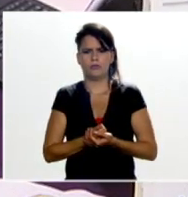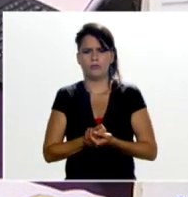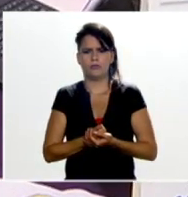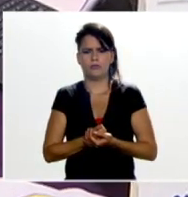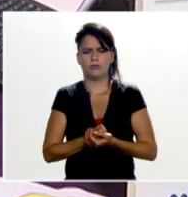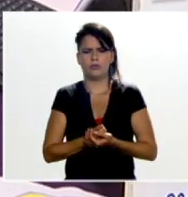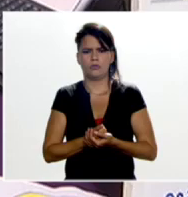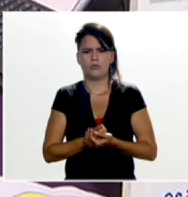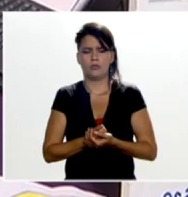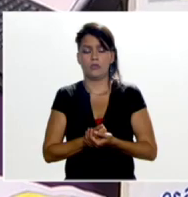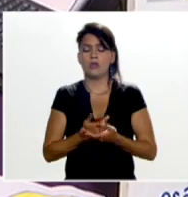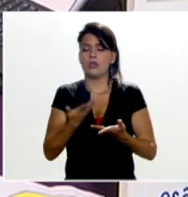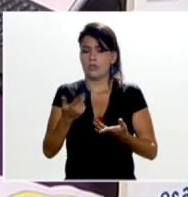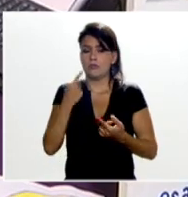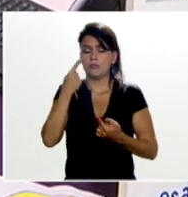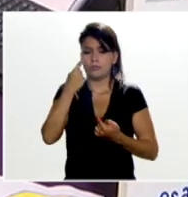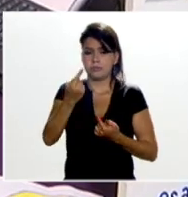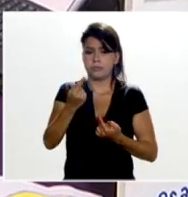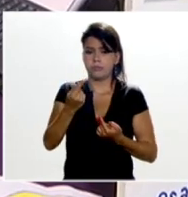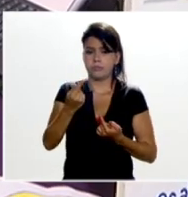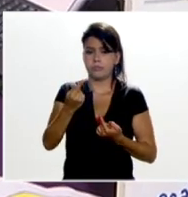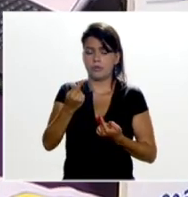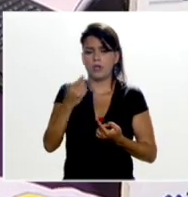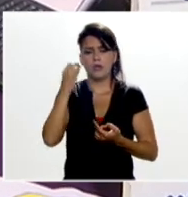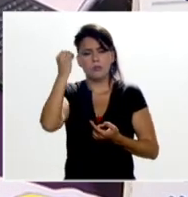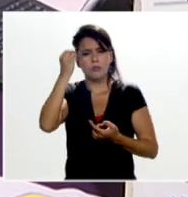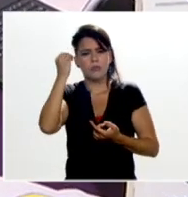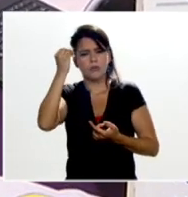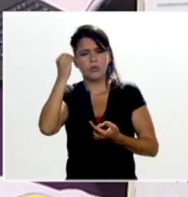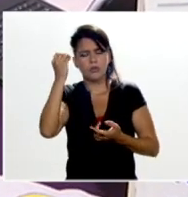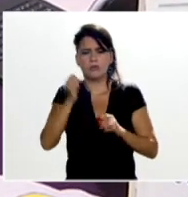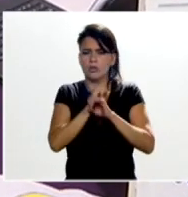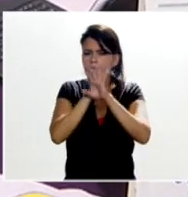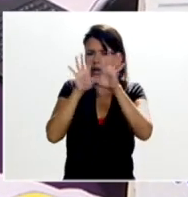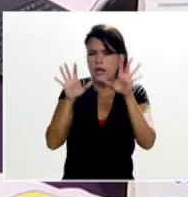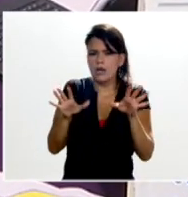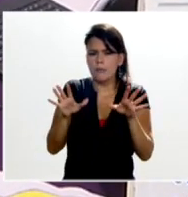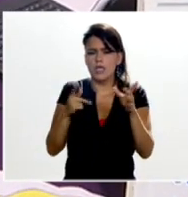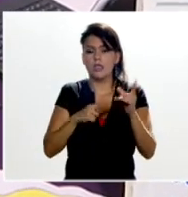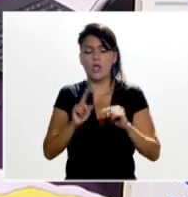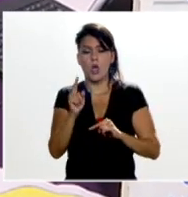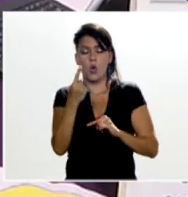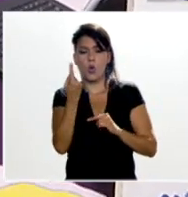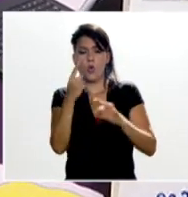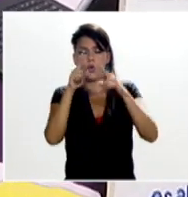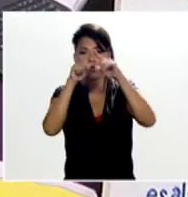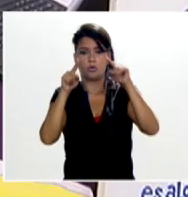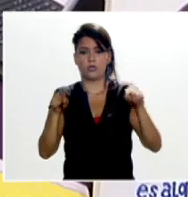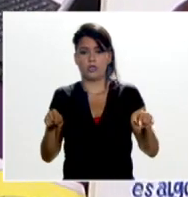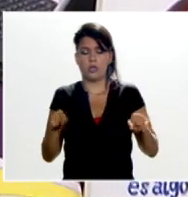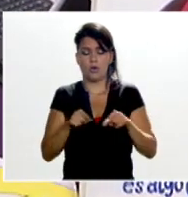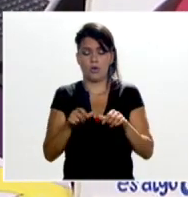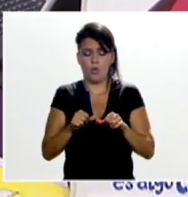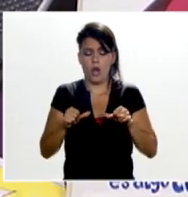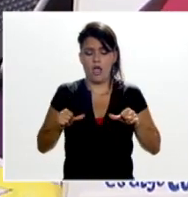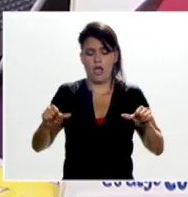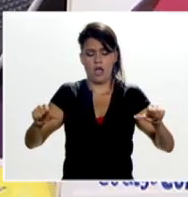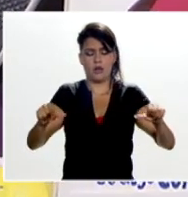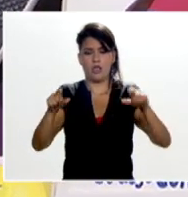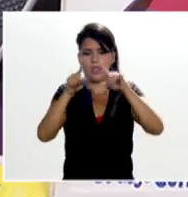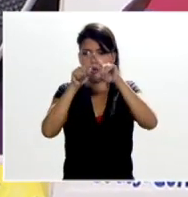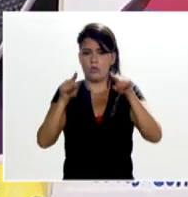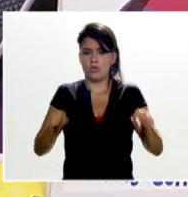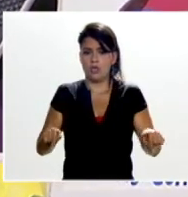Se cumple entonces la hipótesis. Efectivamente, un triángulo o el área de un